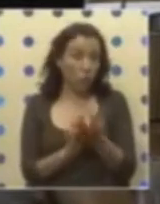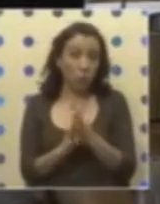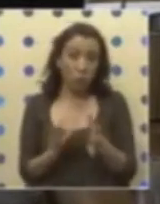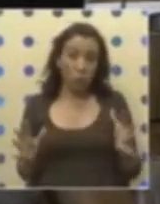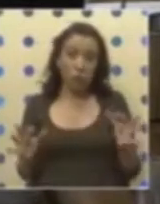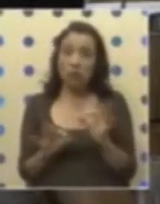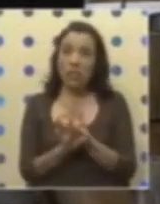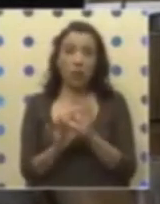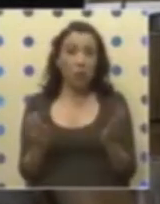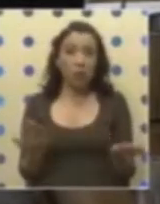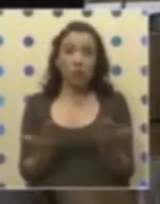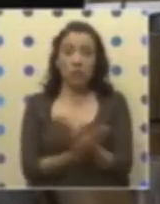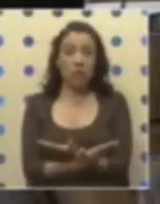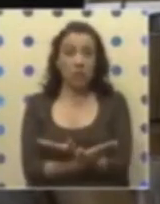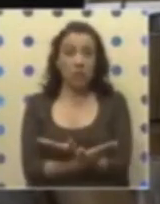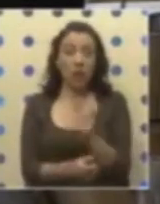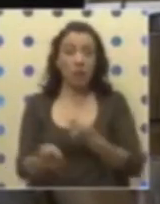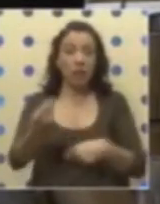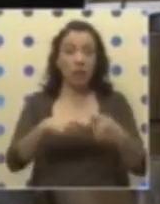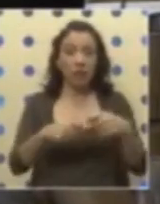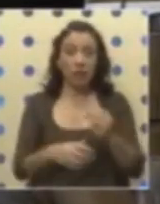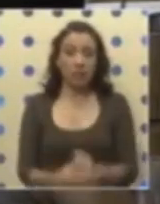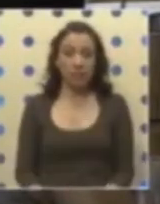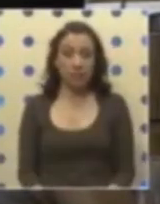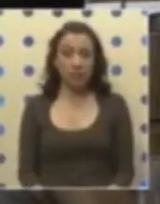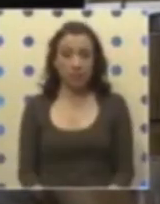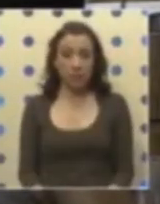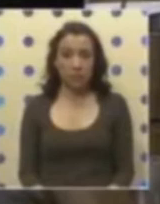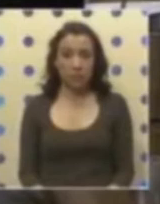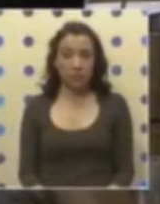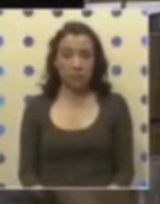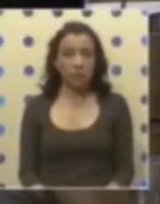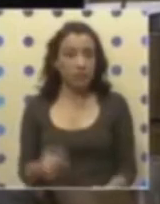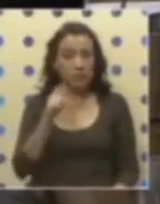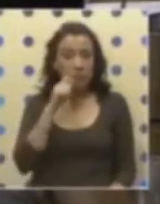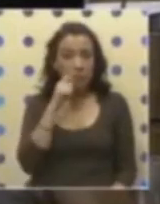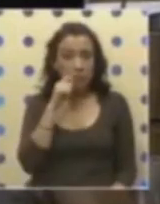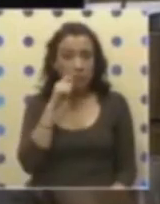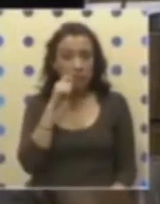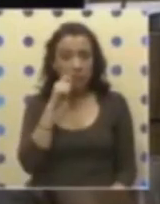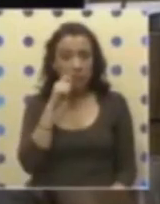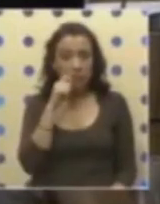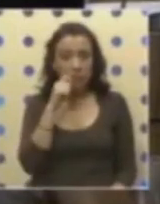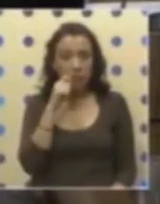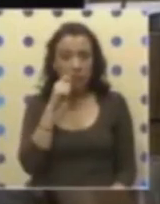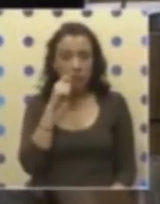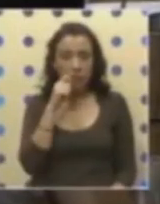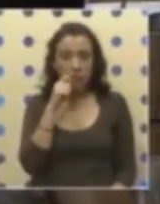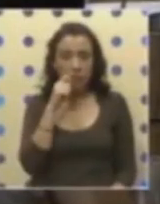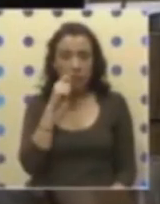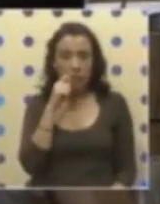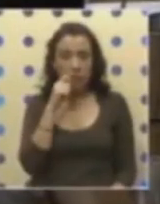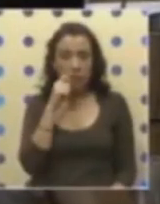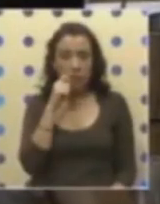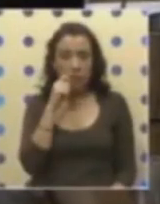y nada de eso se ha traspasado a los proveedores. Y no solo eso, porque esto significa en este mercado